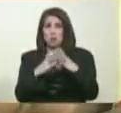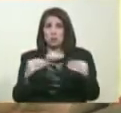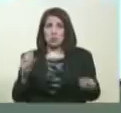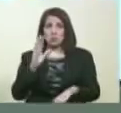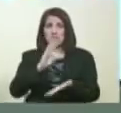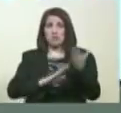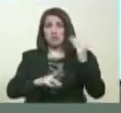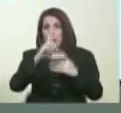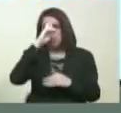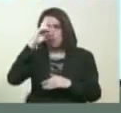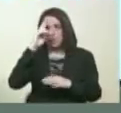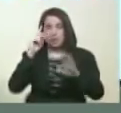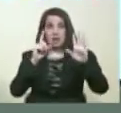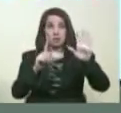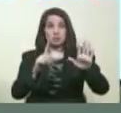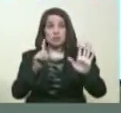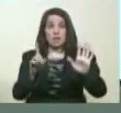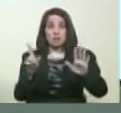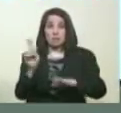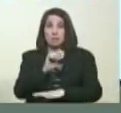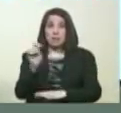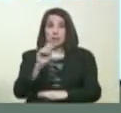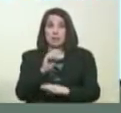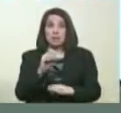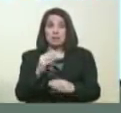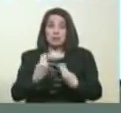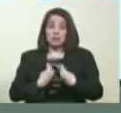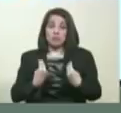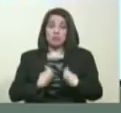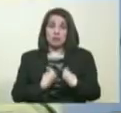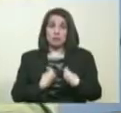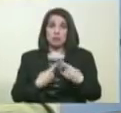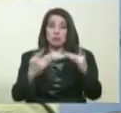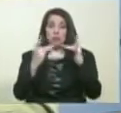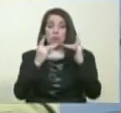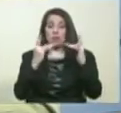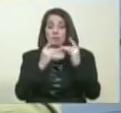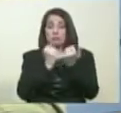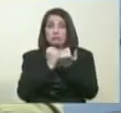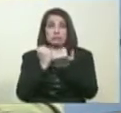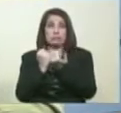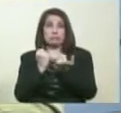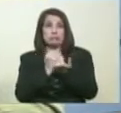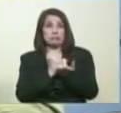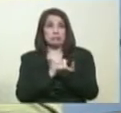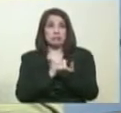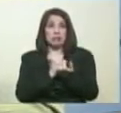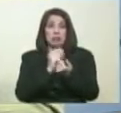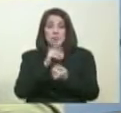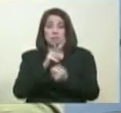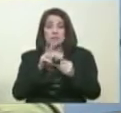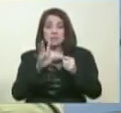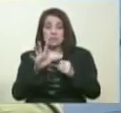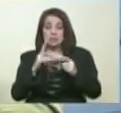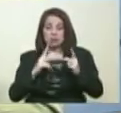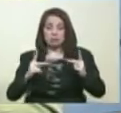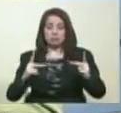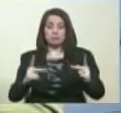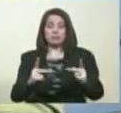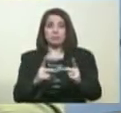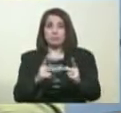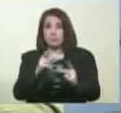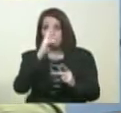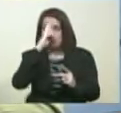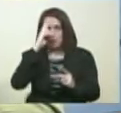a Madrid y a los 6 meses estaba viviendo en una habitación de 25 metros cuadrados a las afueras de